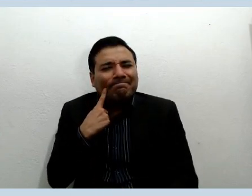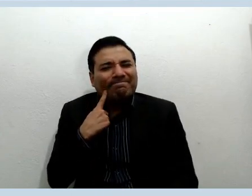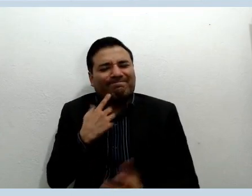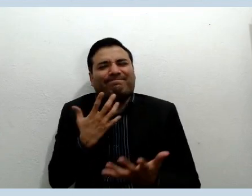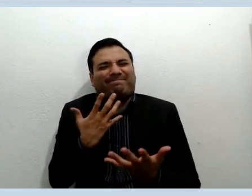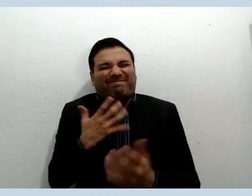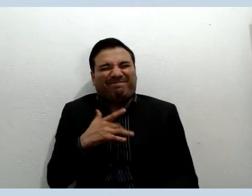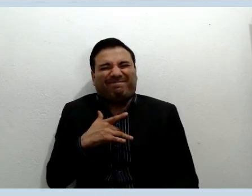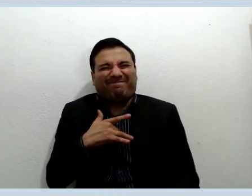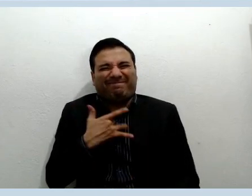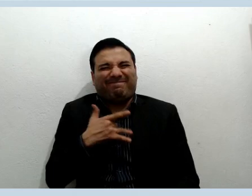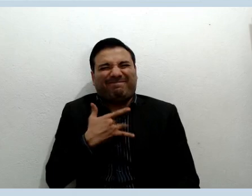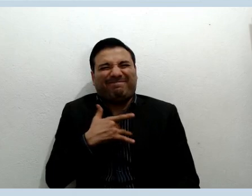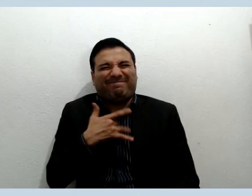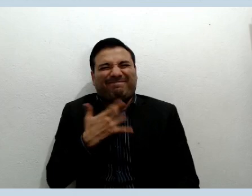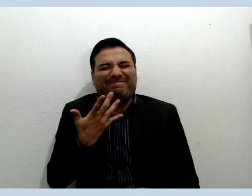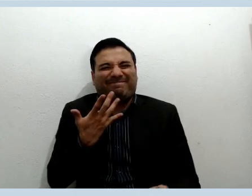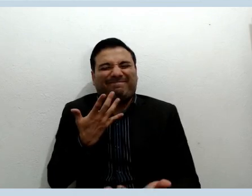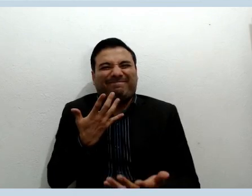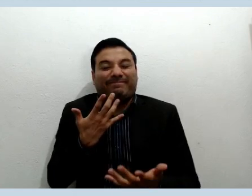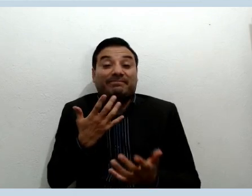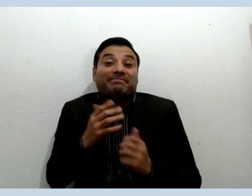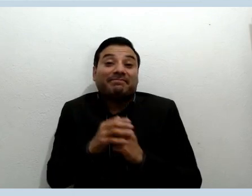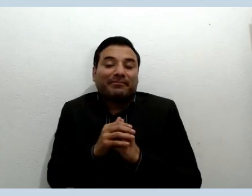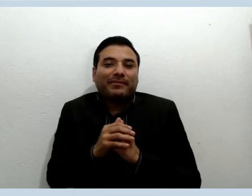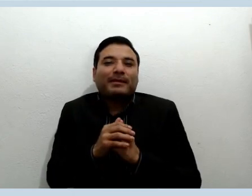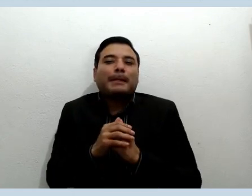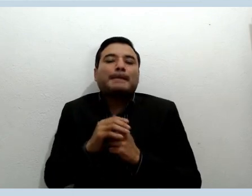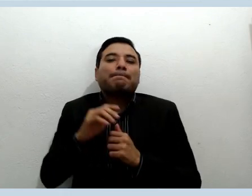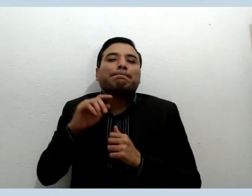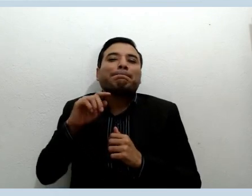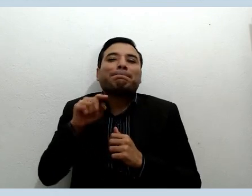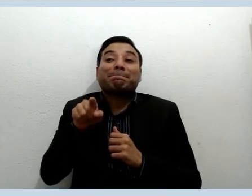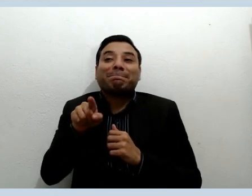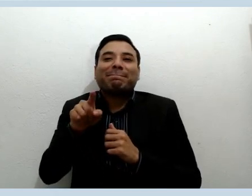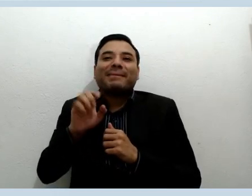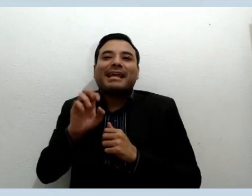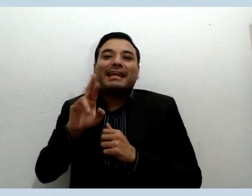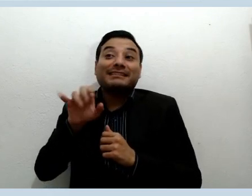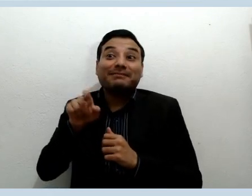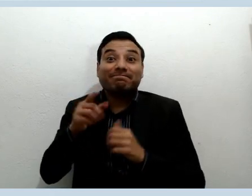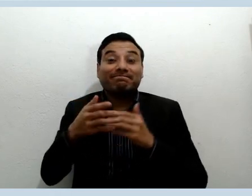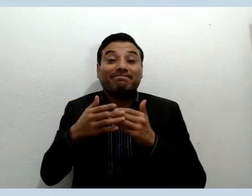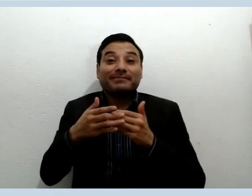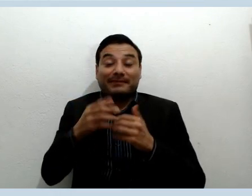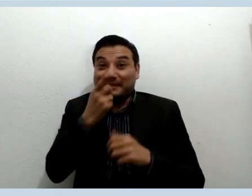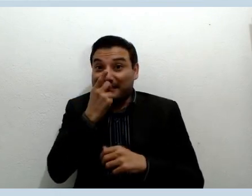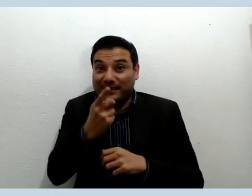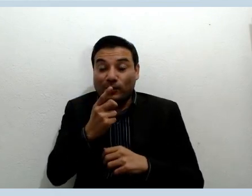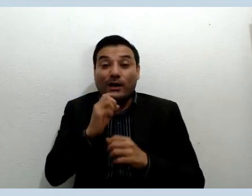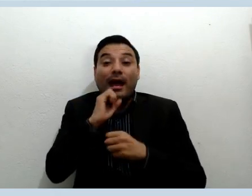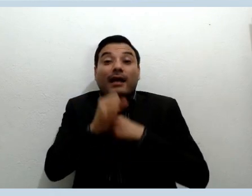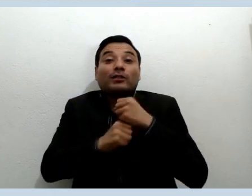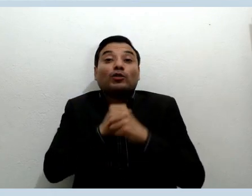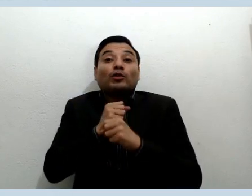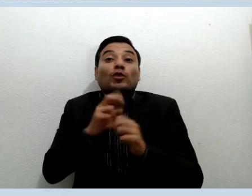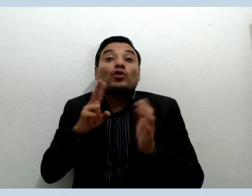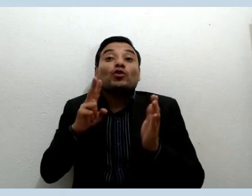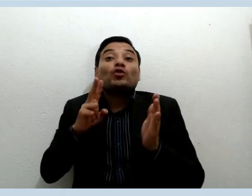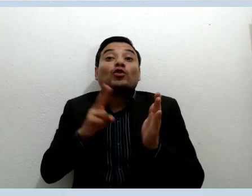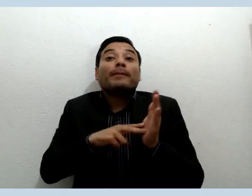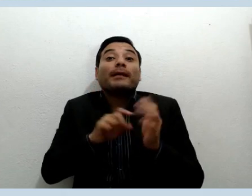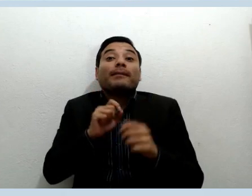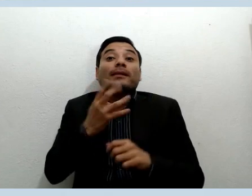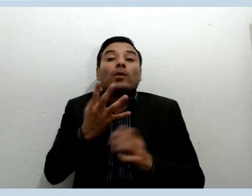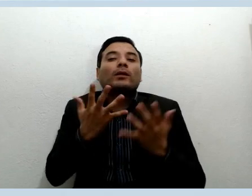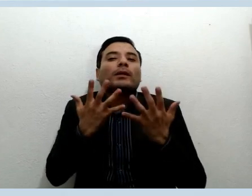sen en el 2034 cuando Aris dijo de es el deseo del 2024 para apuntes para apuntes del 2034 dije